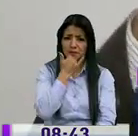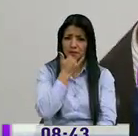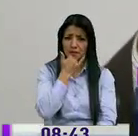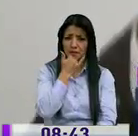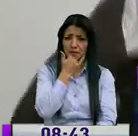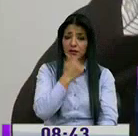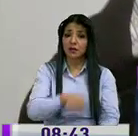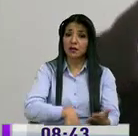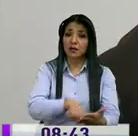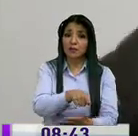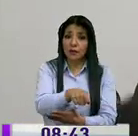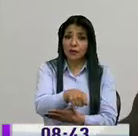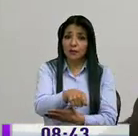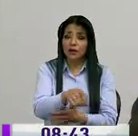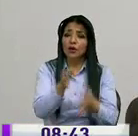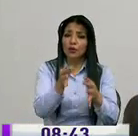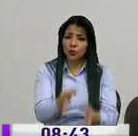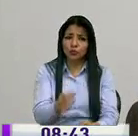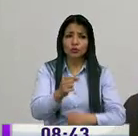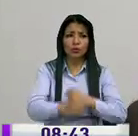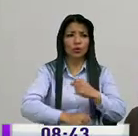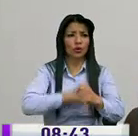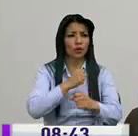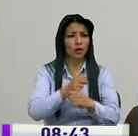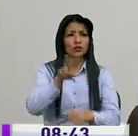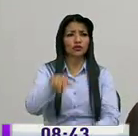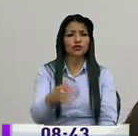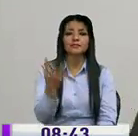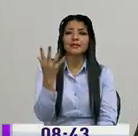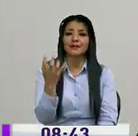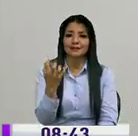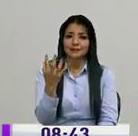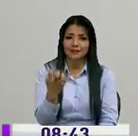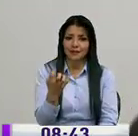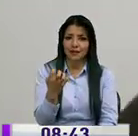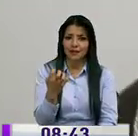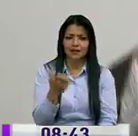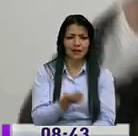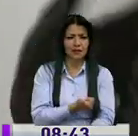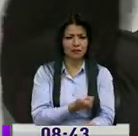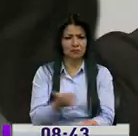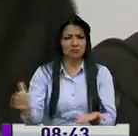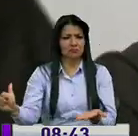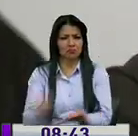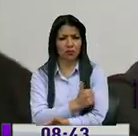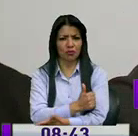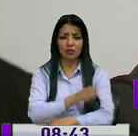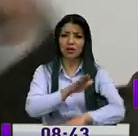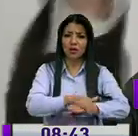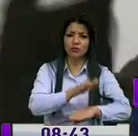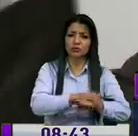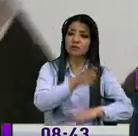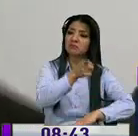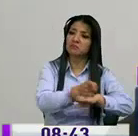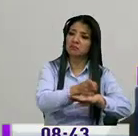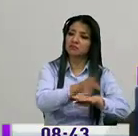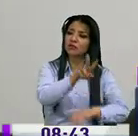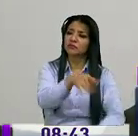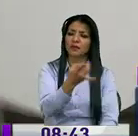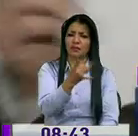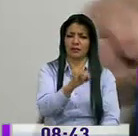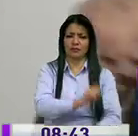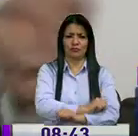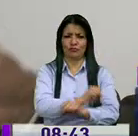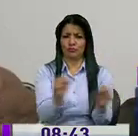que nos dieron en el medio, en el año 2015, nos quieren retirar a base de una disposición del año 2018